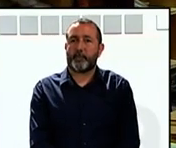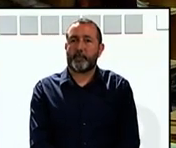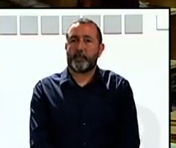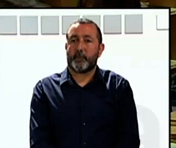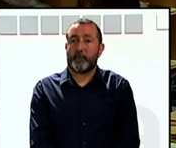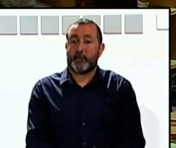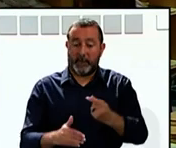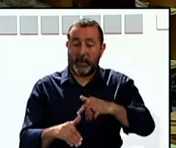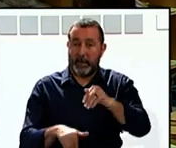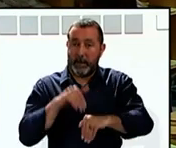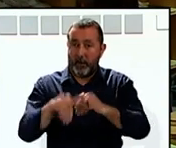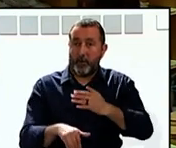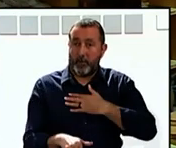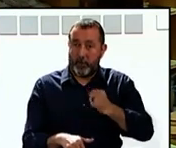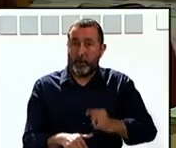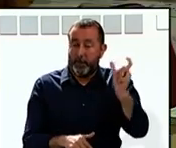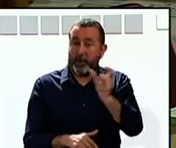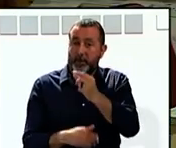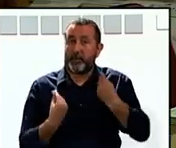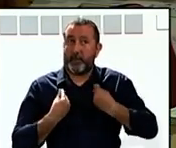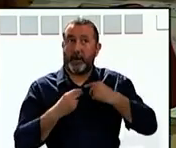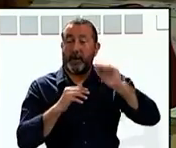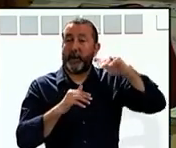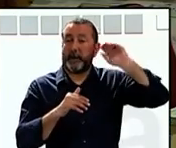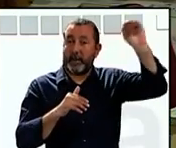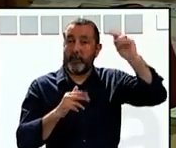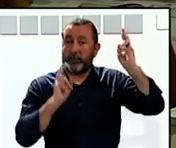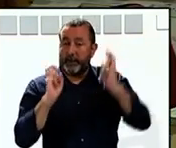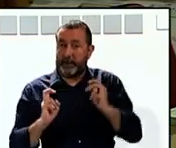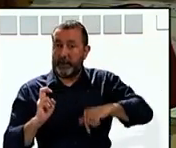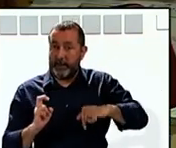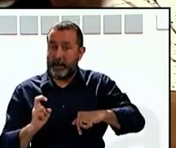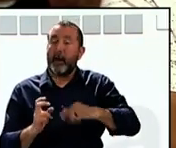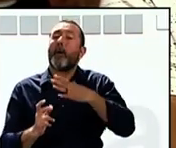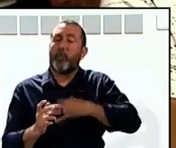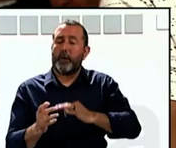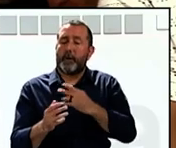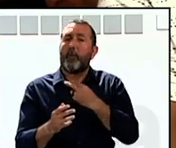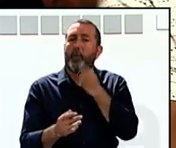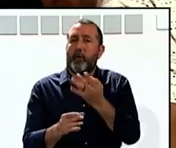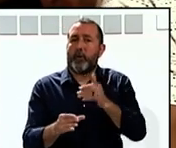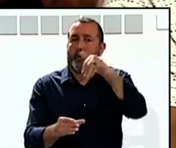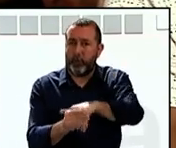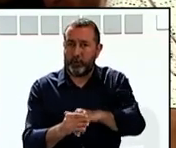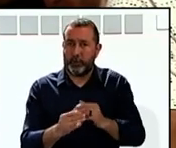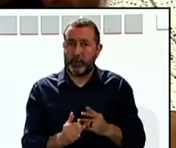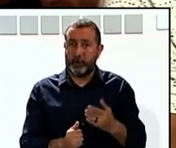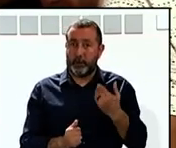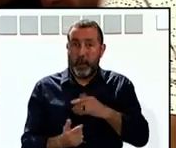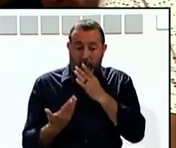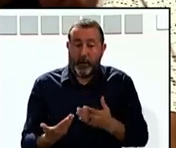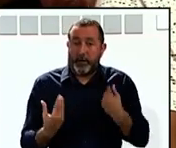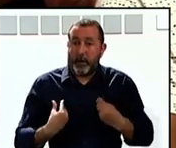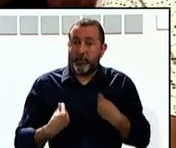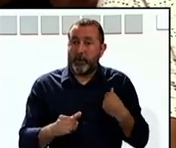en estas elecciones municipales los residentes extranjeros en málaga también tendrán voz y voto el mismo hecho de estar viviendo en